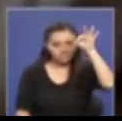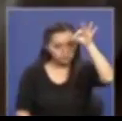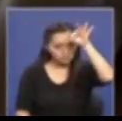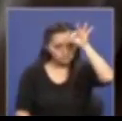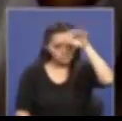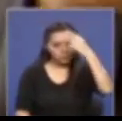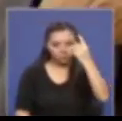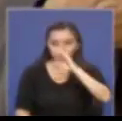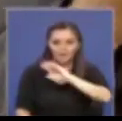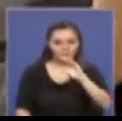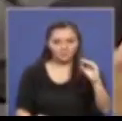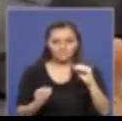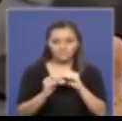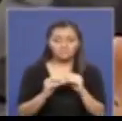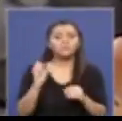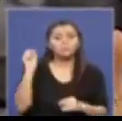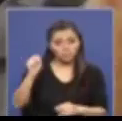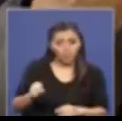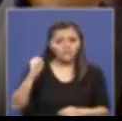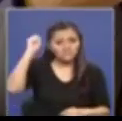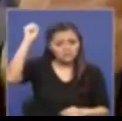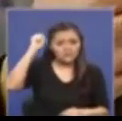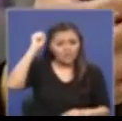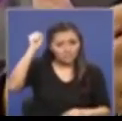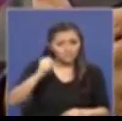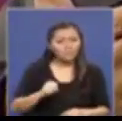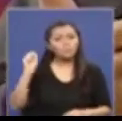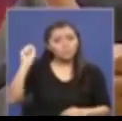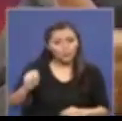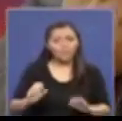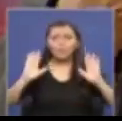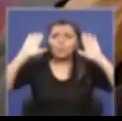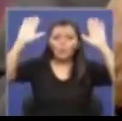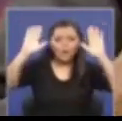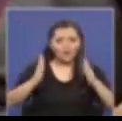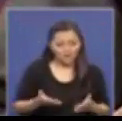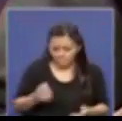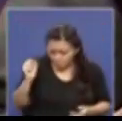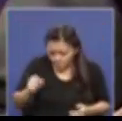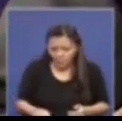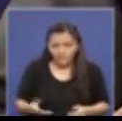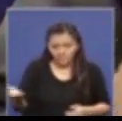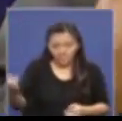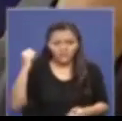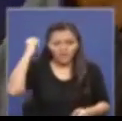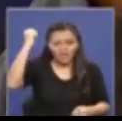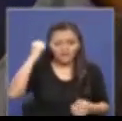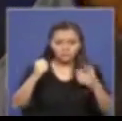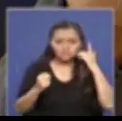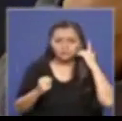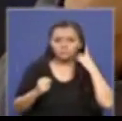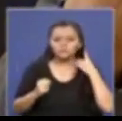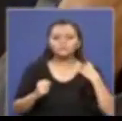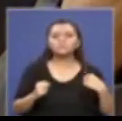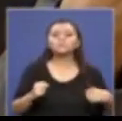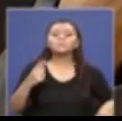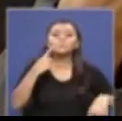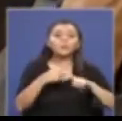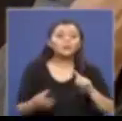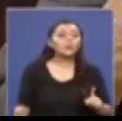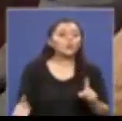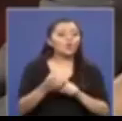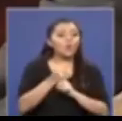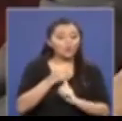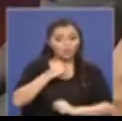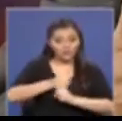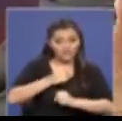¿ya? Que pueda haber sindicalización, puede haber huelgas para defender derechos de trabajadores, pero las conquistas